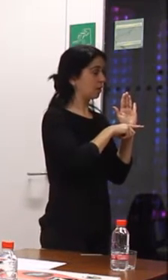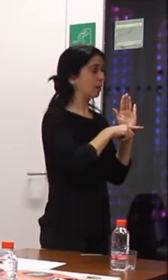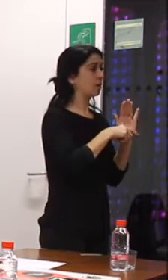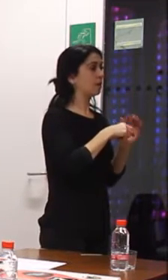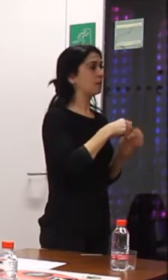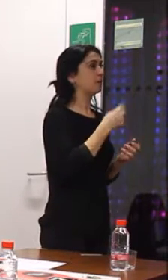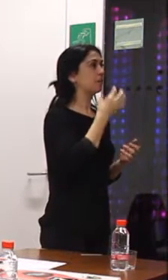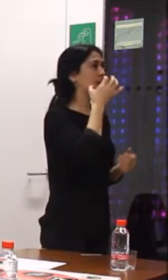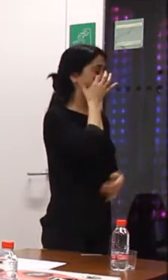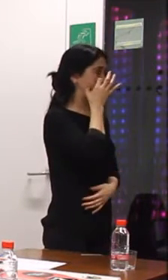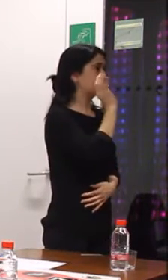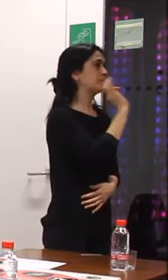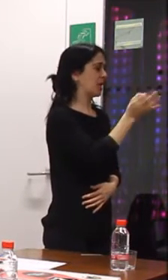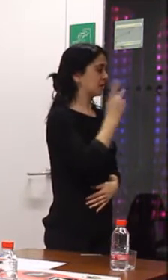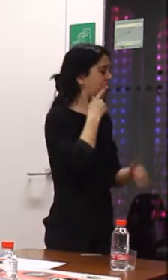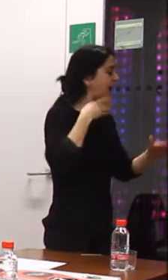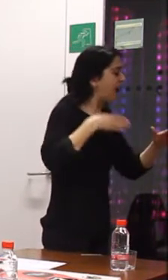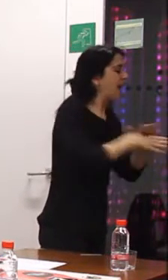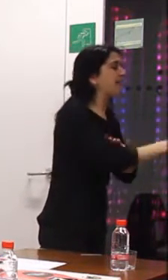a un precio justo,